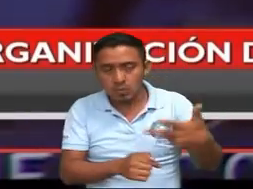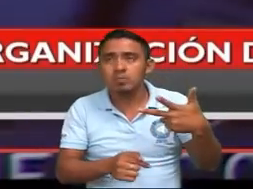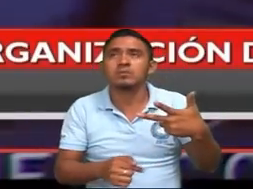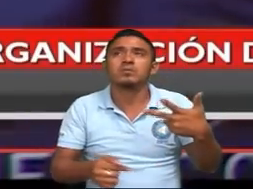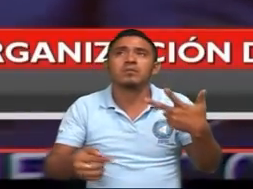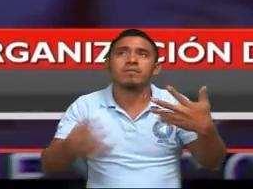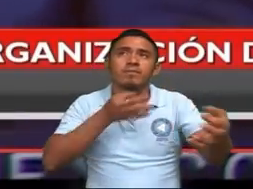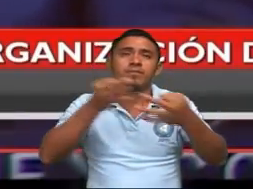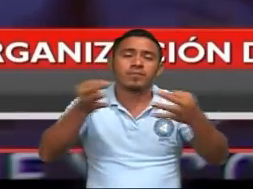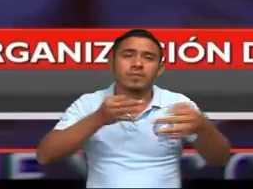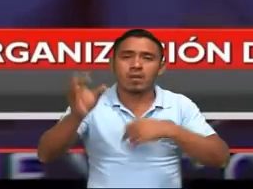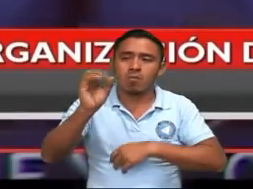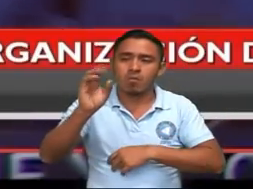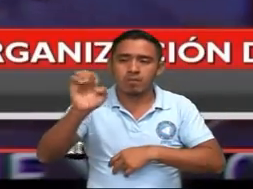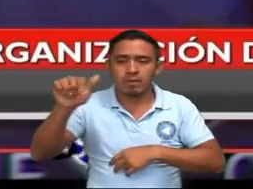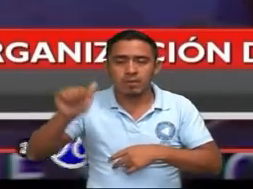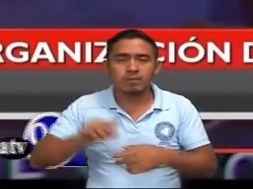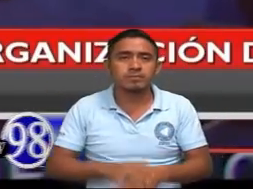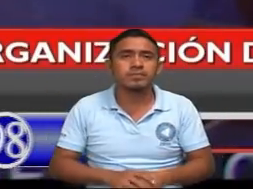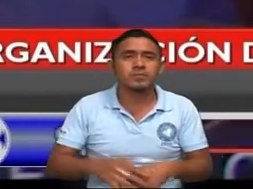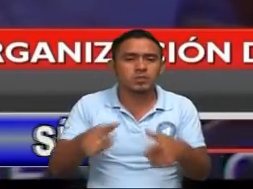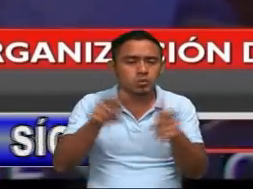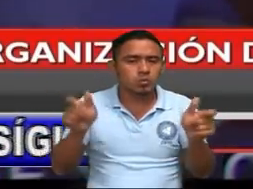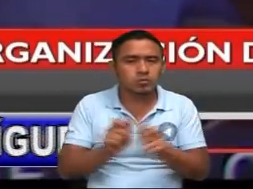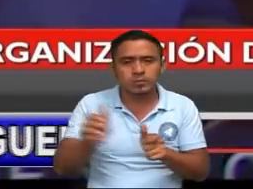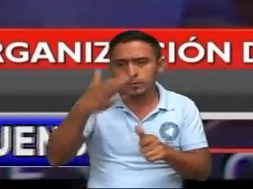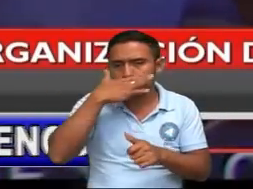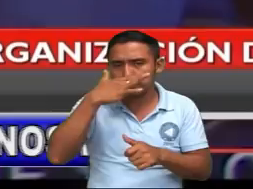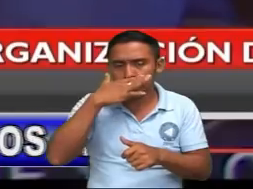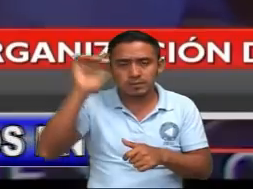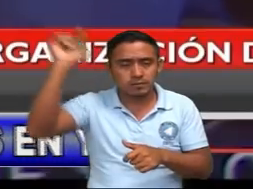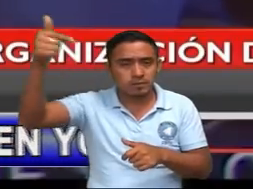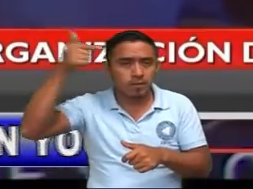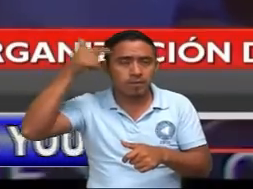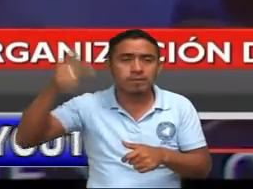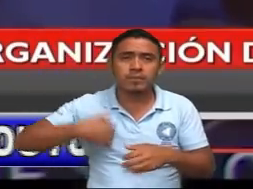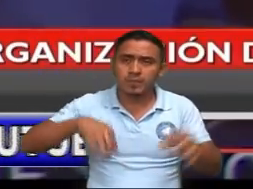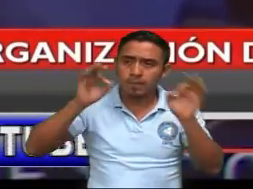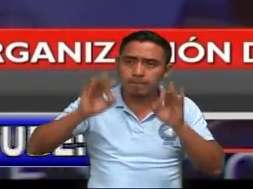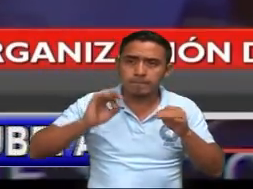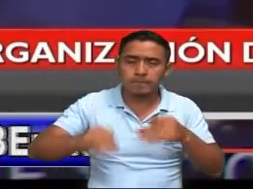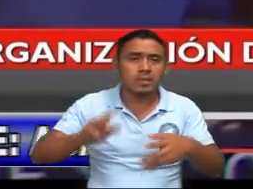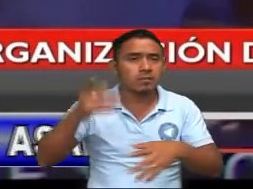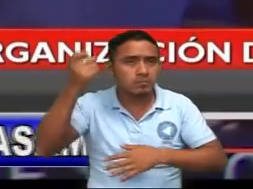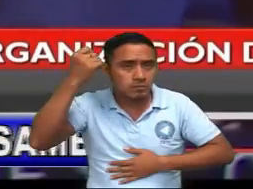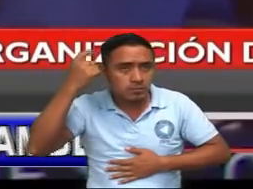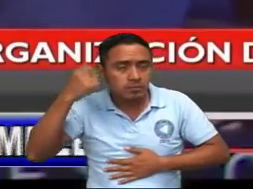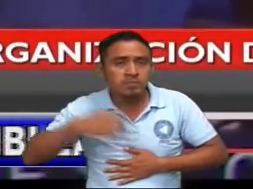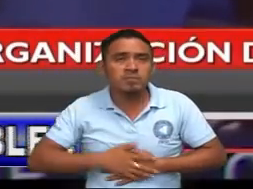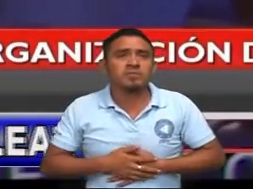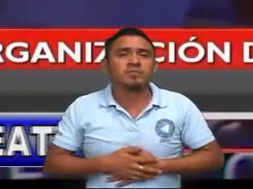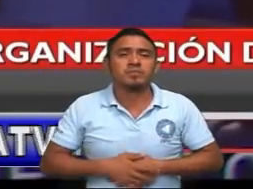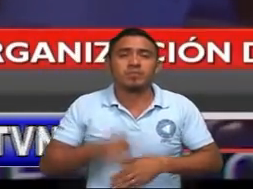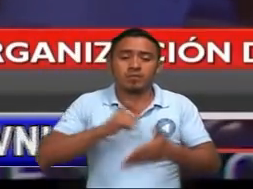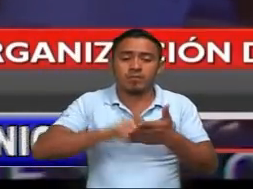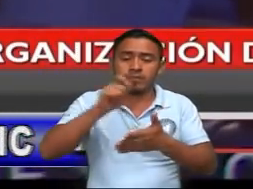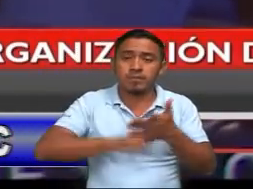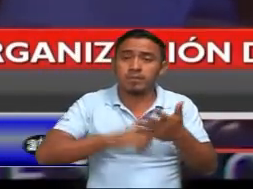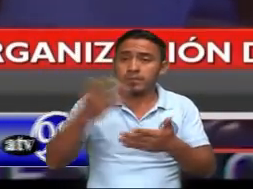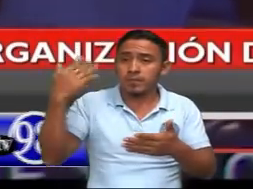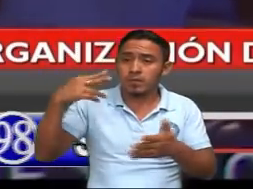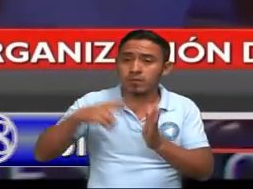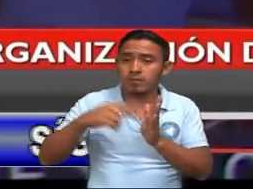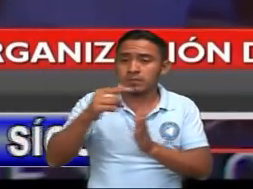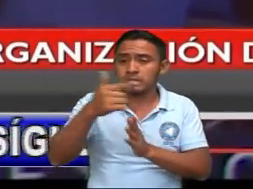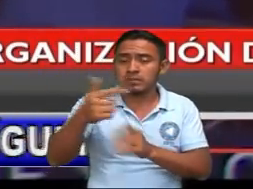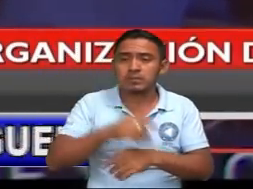Consejo Permanente de la OEA, la delegación del gobierno manifestó que se ha retomado el memorándum de entendimiento suscrito en 2017